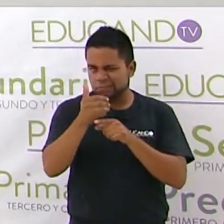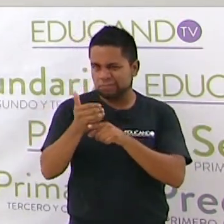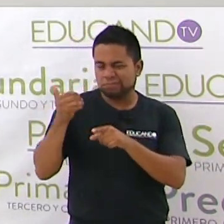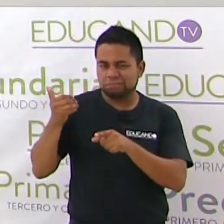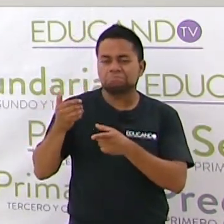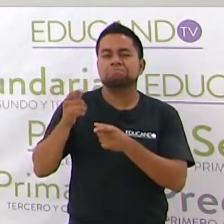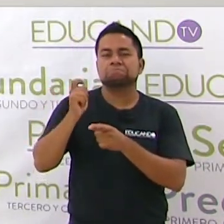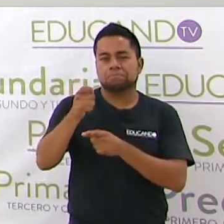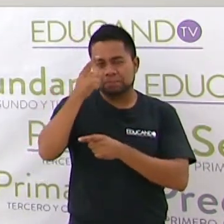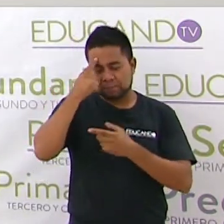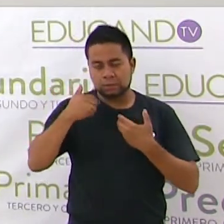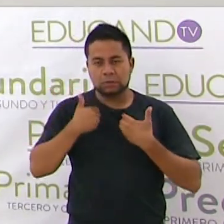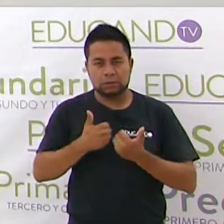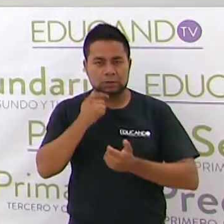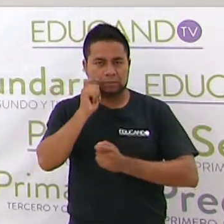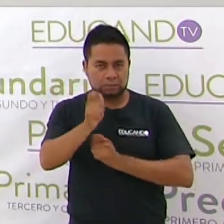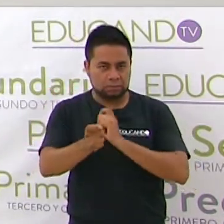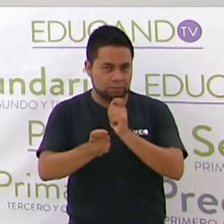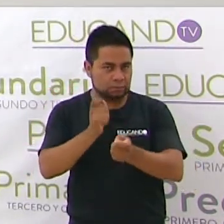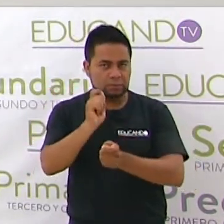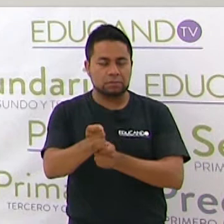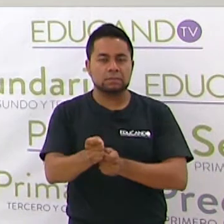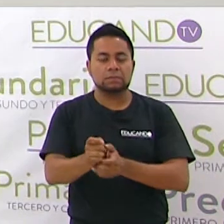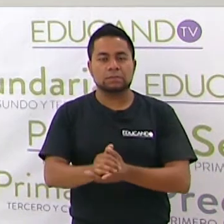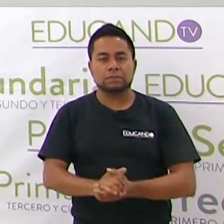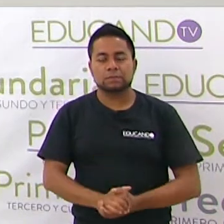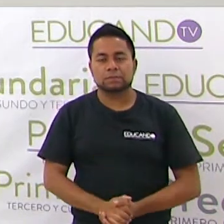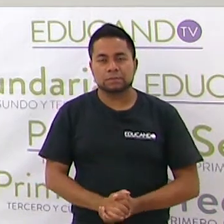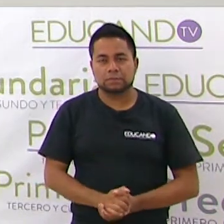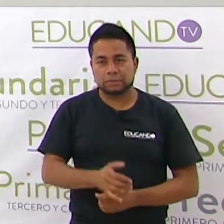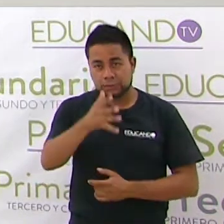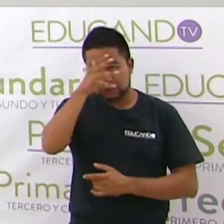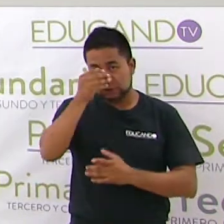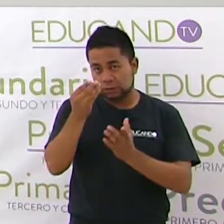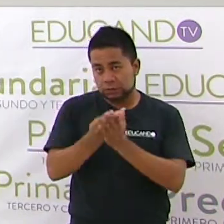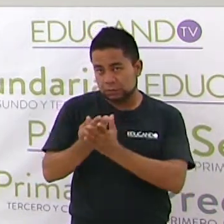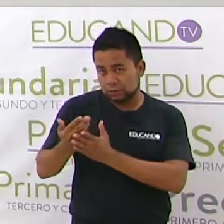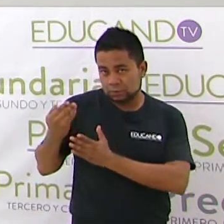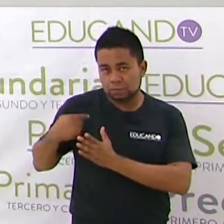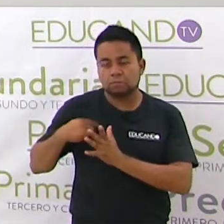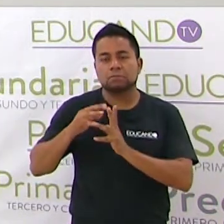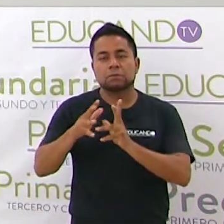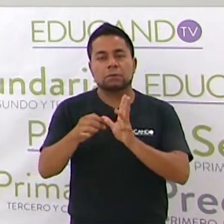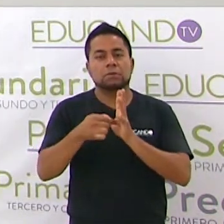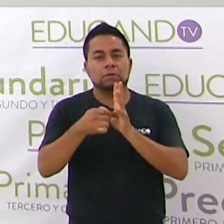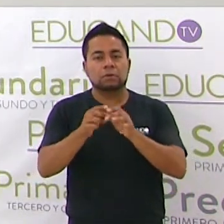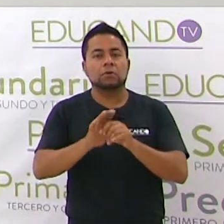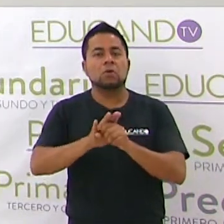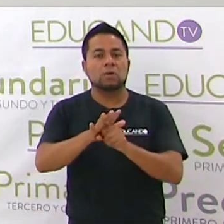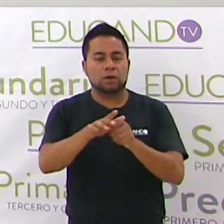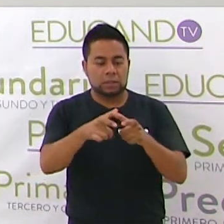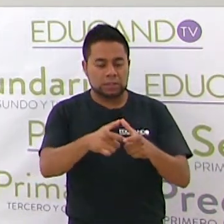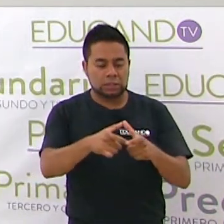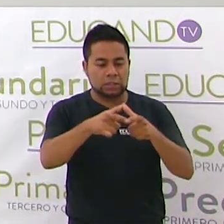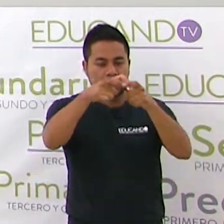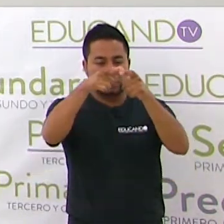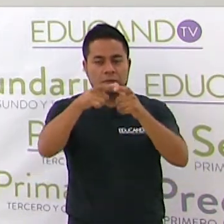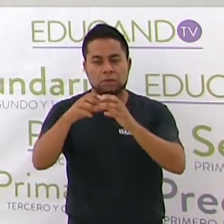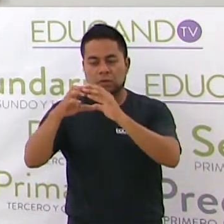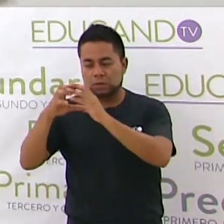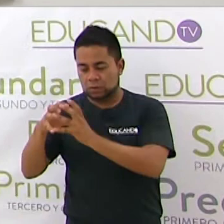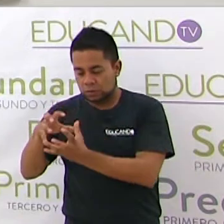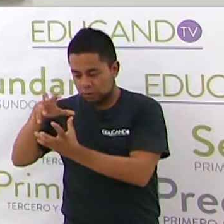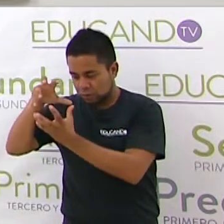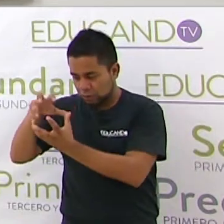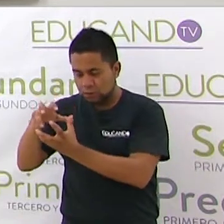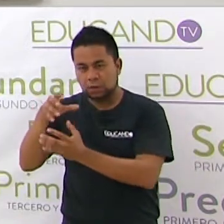nos vayamos entendiendo un poquito. La vez pasada les había yo mostrado por ahí un cilindro y una esfera. Voy a mostrarles